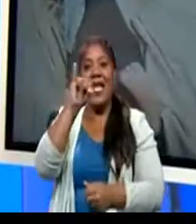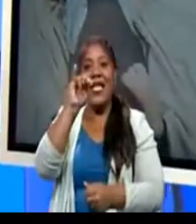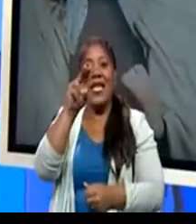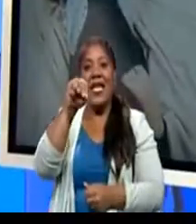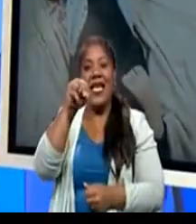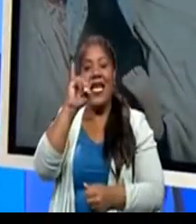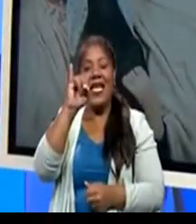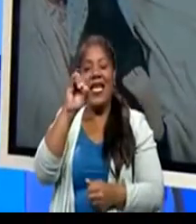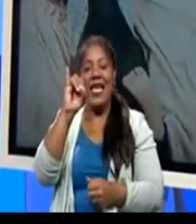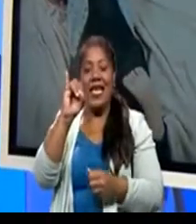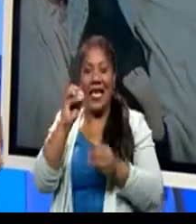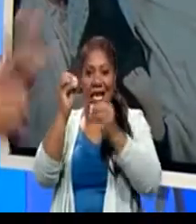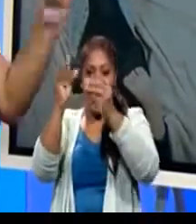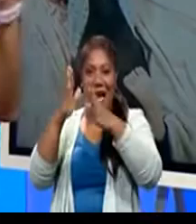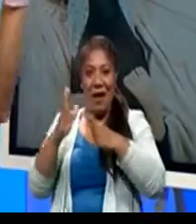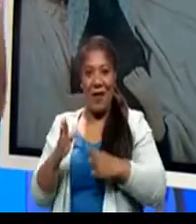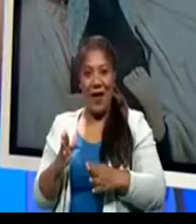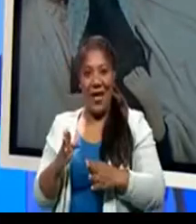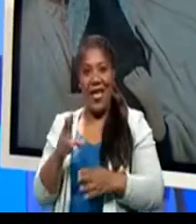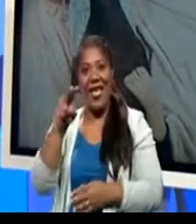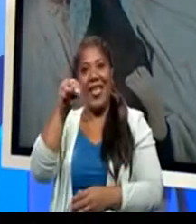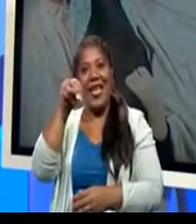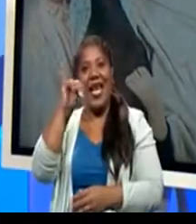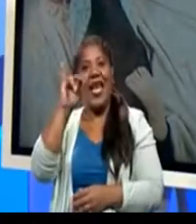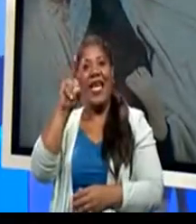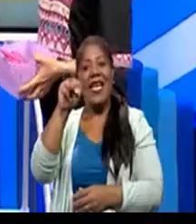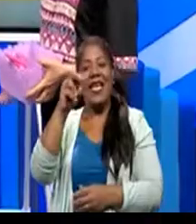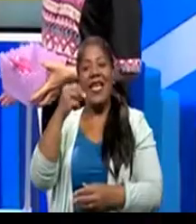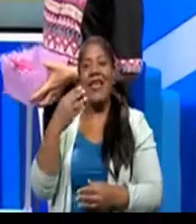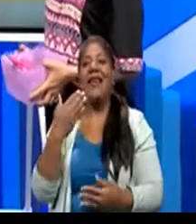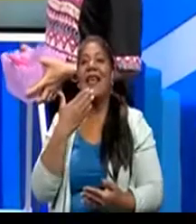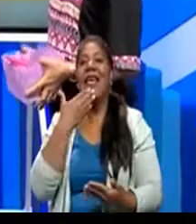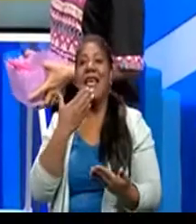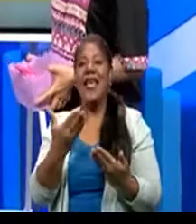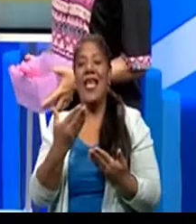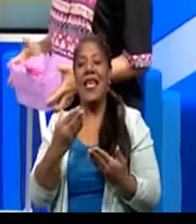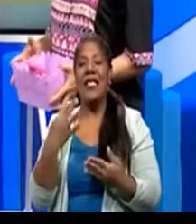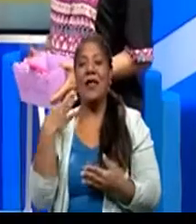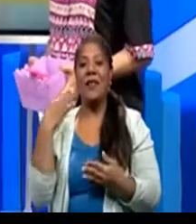maestra Nini. Nini, ¿cómo estás? Hola, maestra, bien, gracias. Gracias por invitarme a